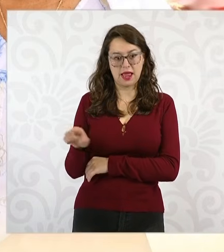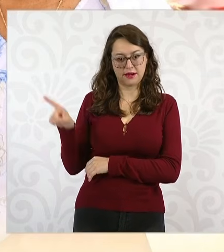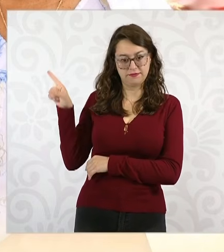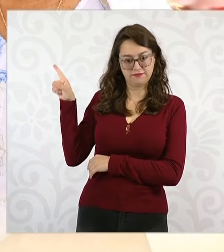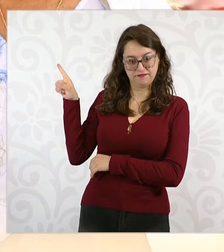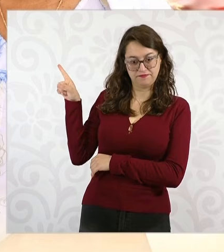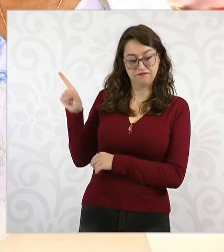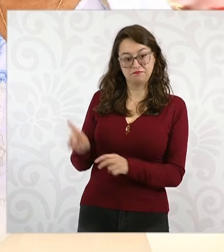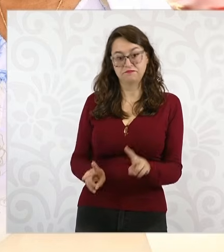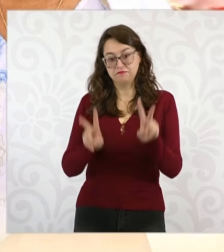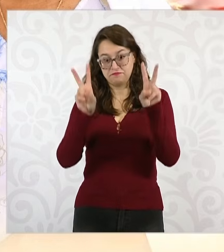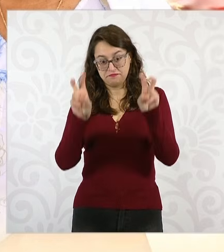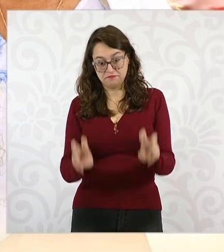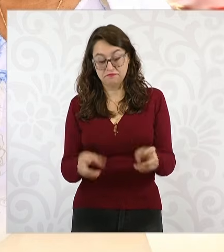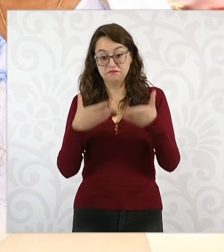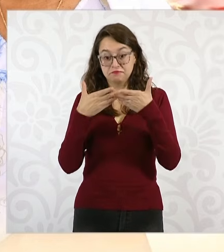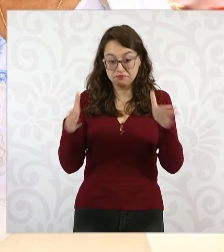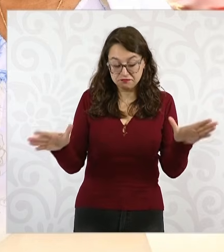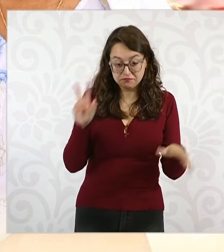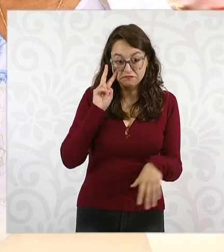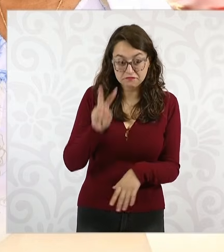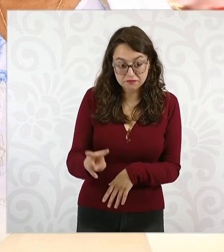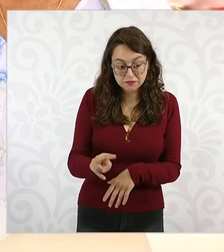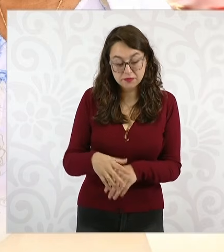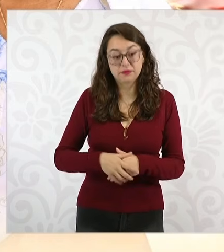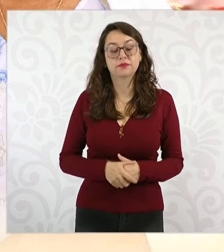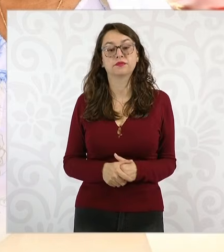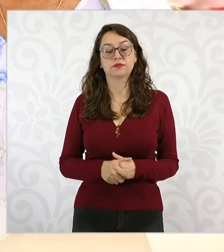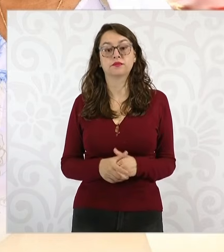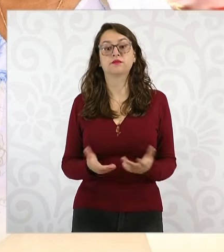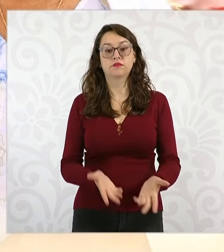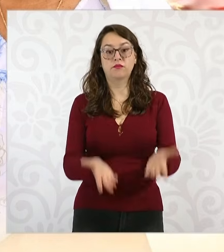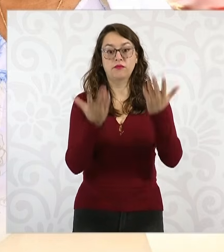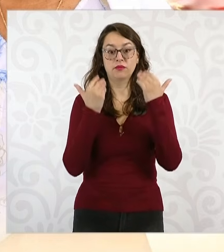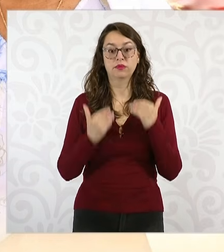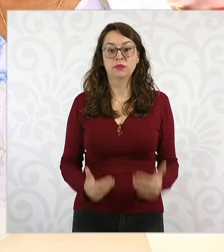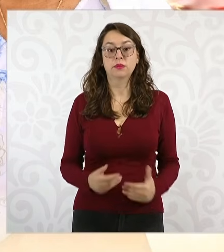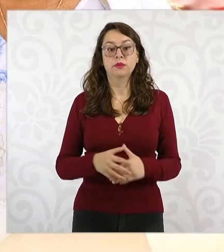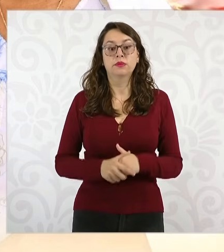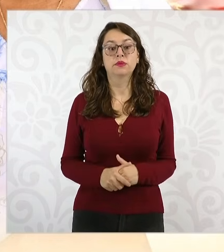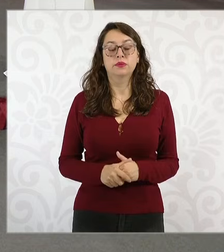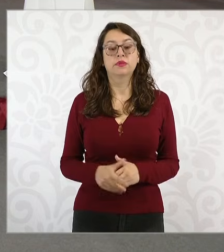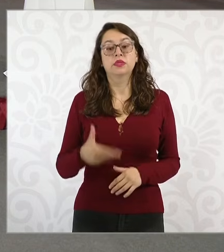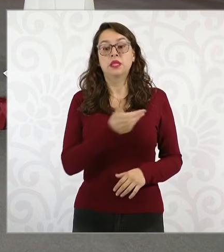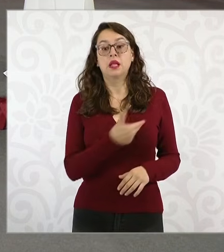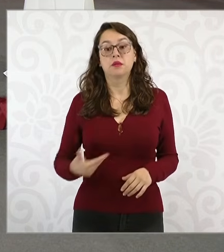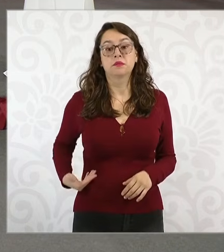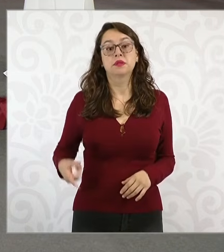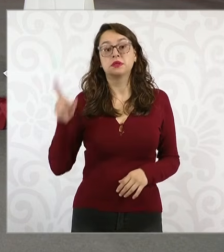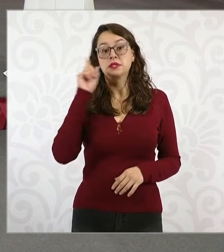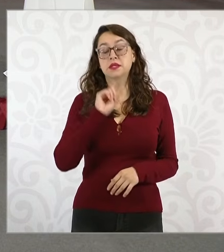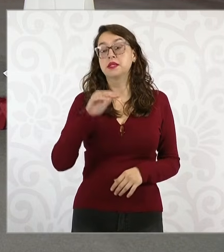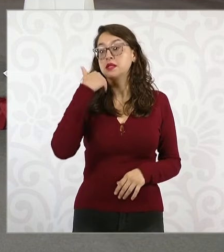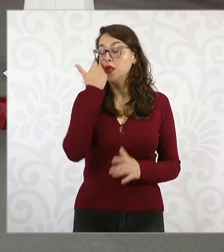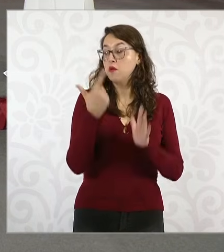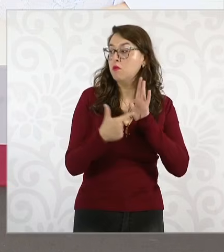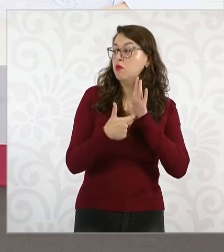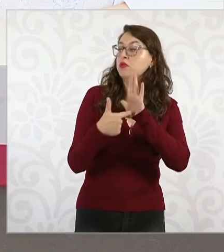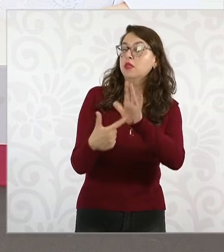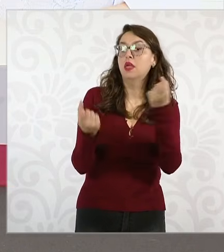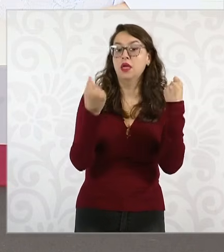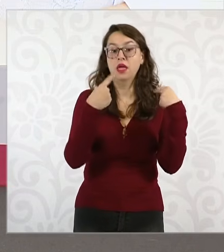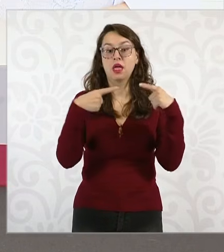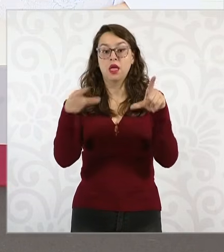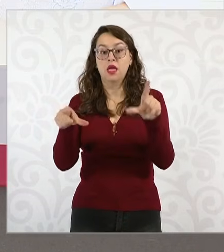cosa que se atore más. Y le pedí a la presidenta, si me permitía, presentar un pequeño video